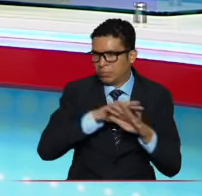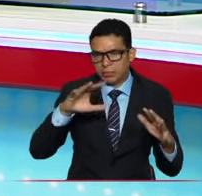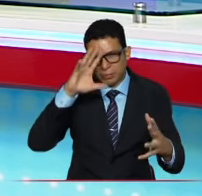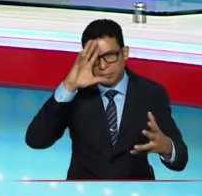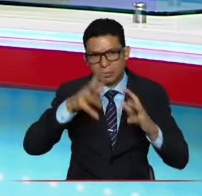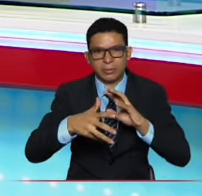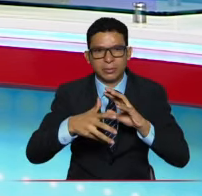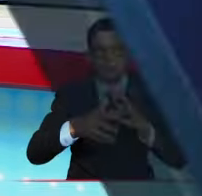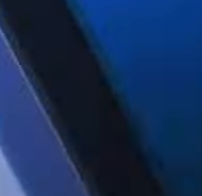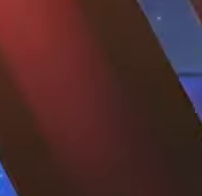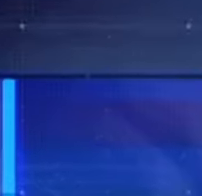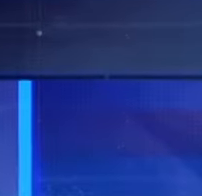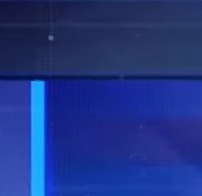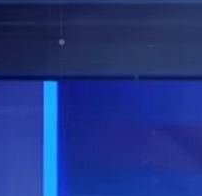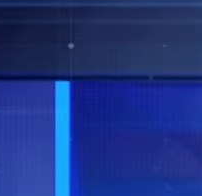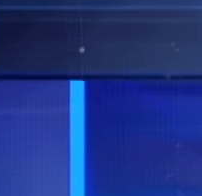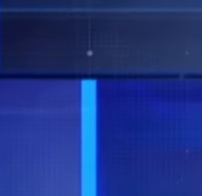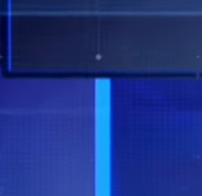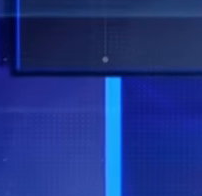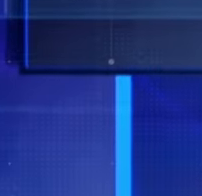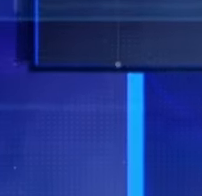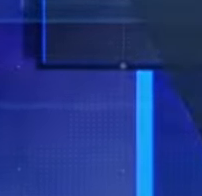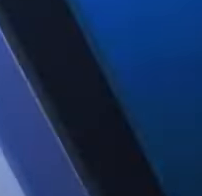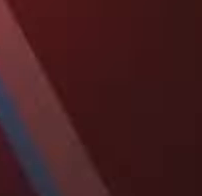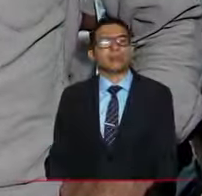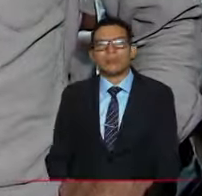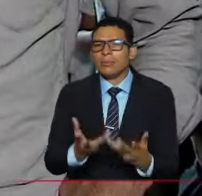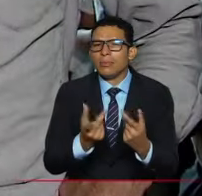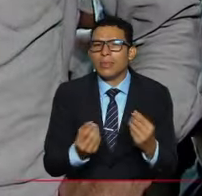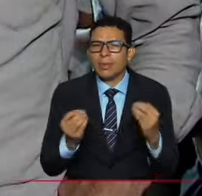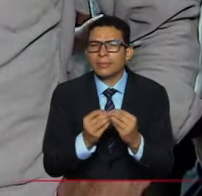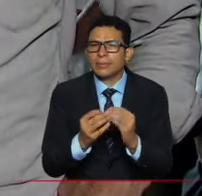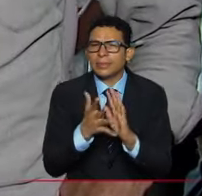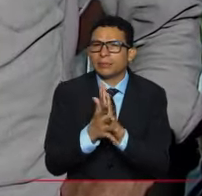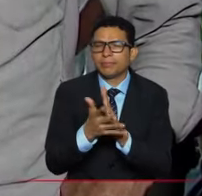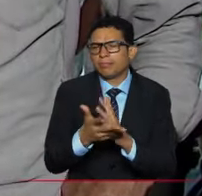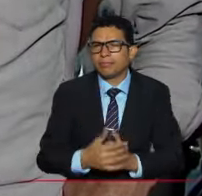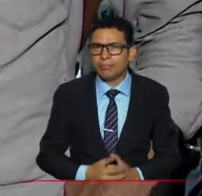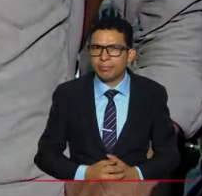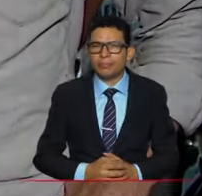buenas noches. John, ¿qué otros detalles se conocen sobre esta dolorosa noticia?